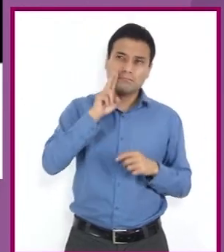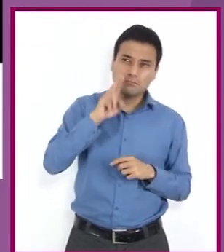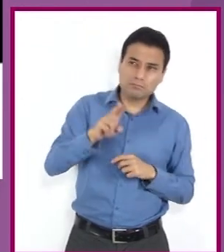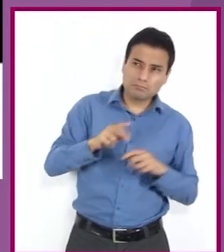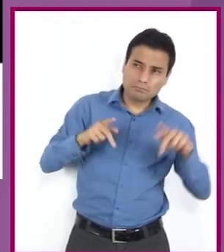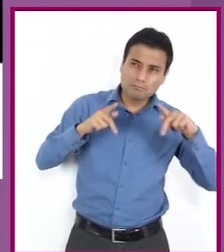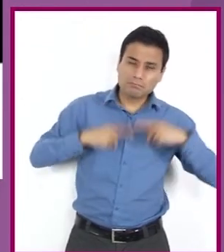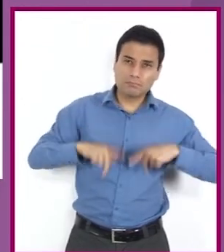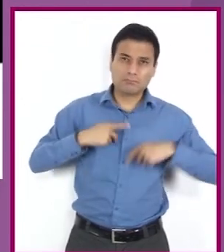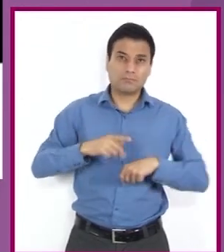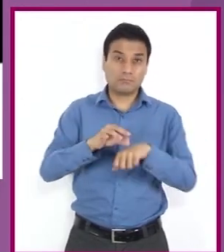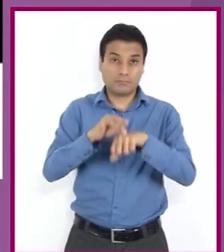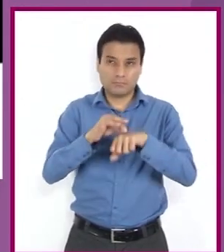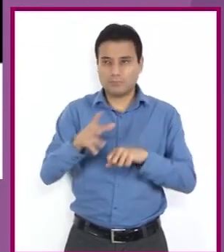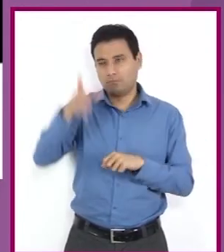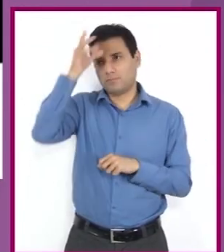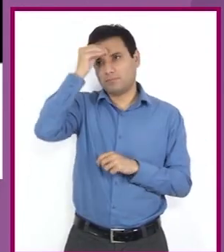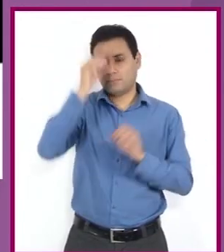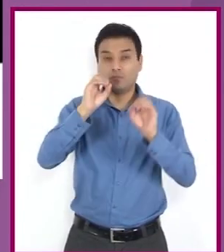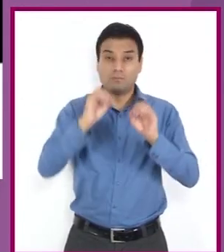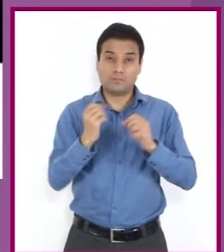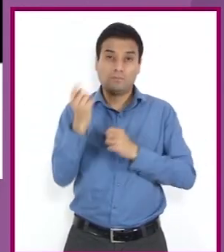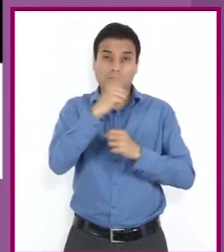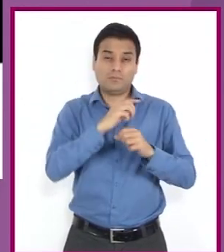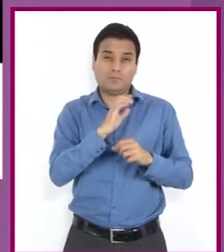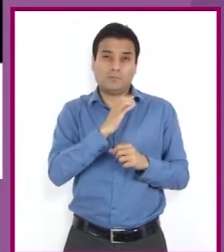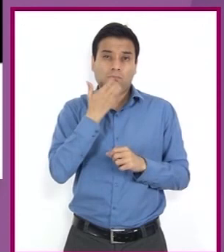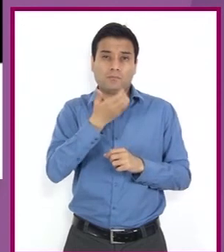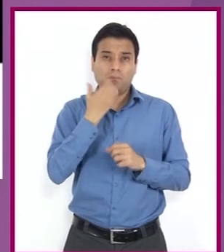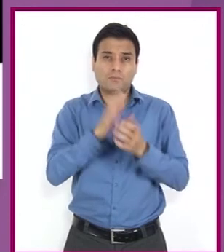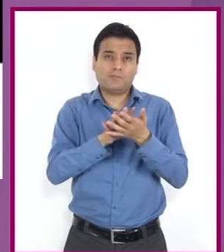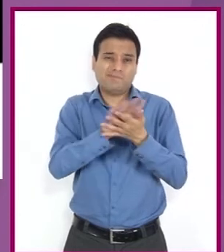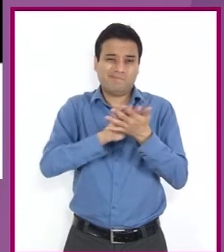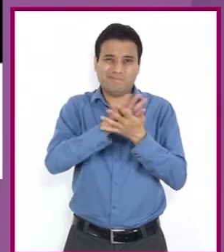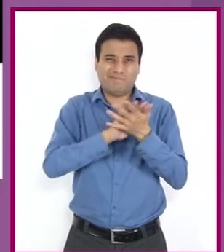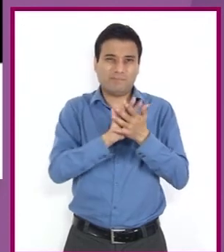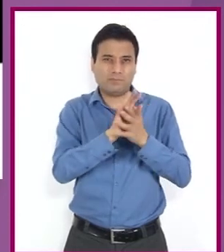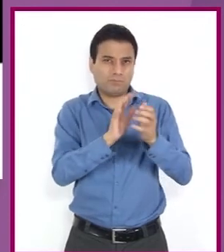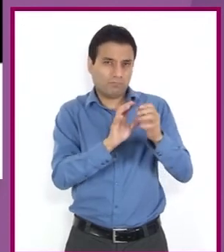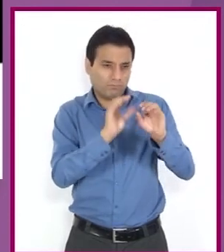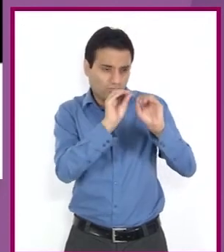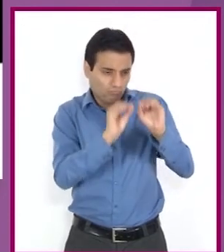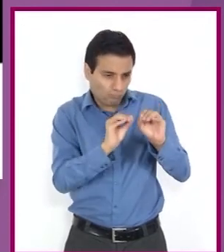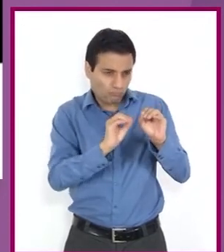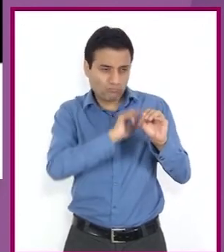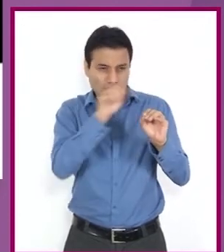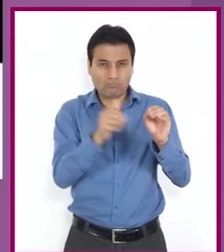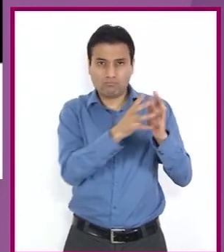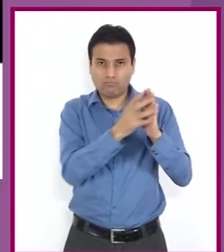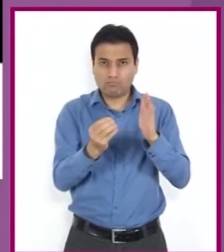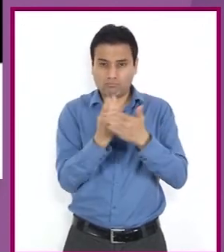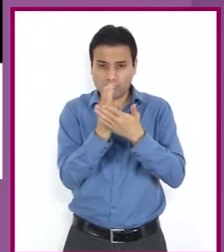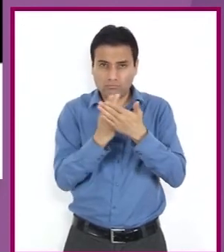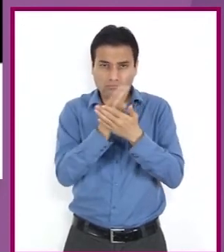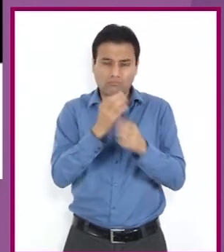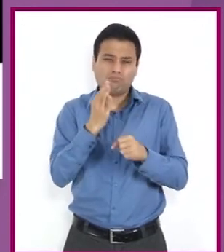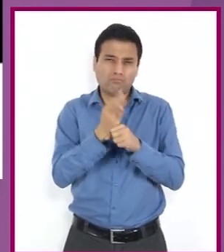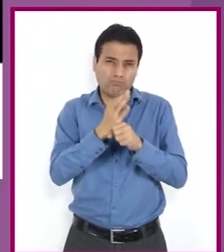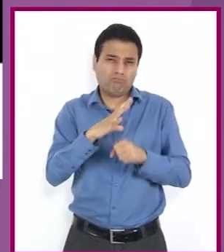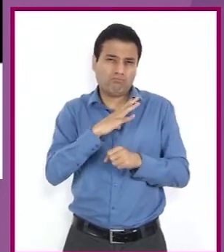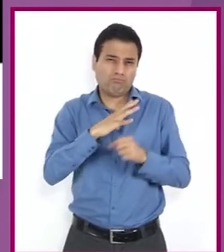de plastilina. Hoy día, se facilitan las tareas si dominas programas digitales para elaborar